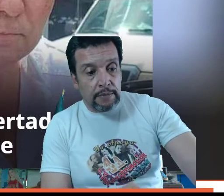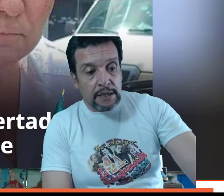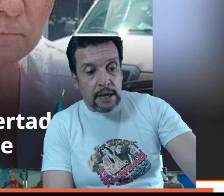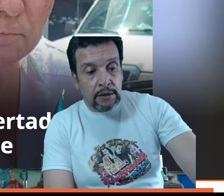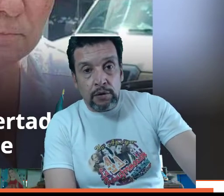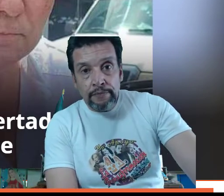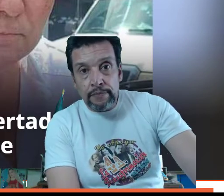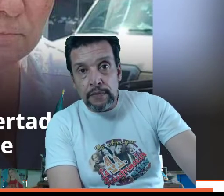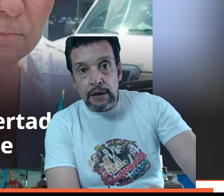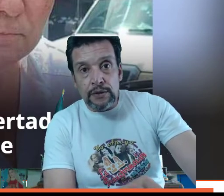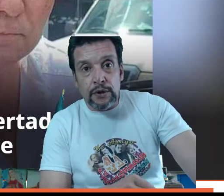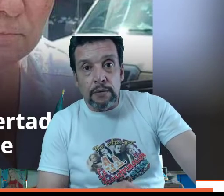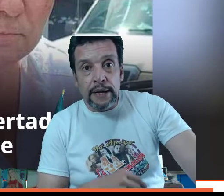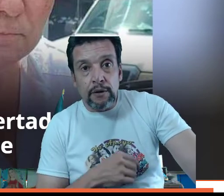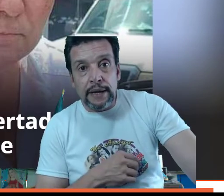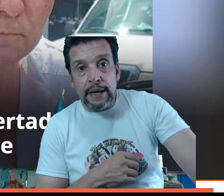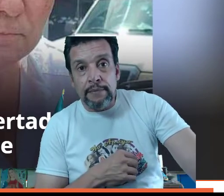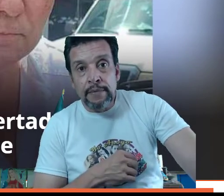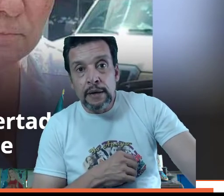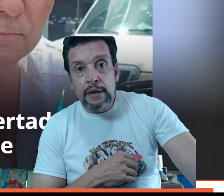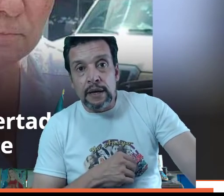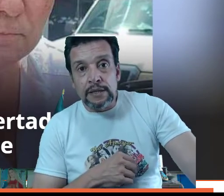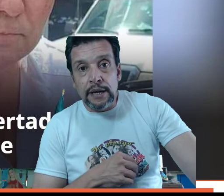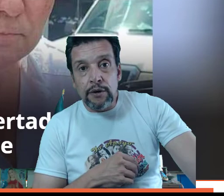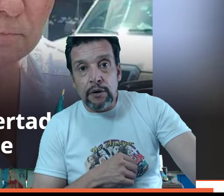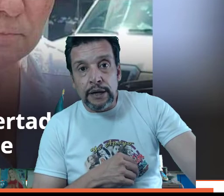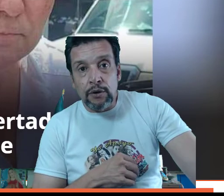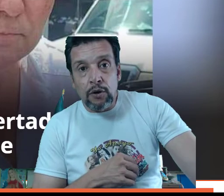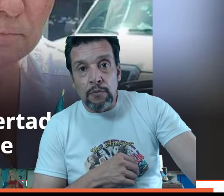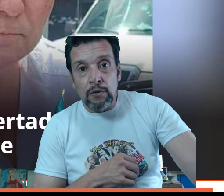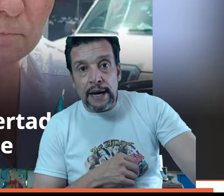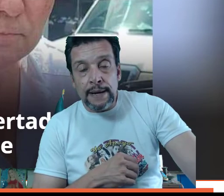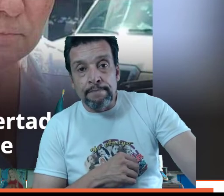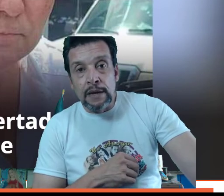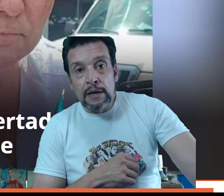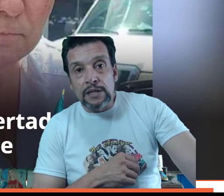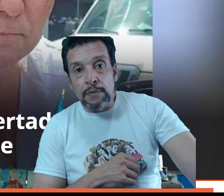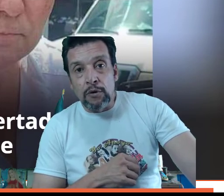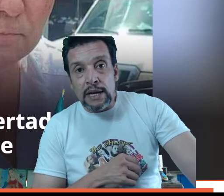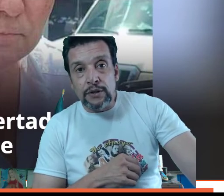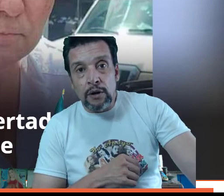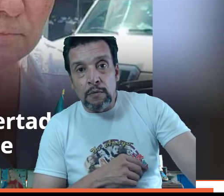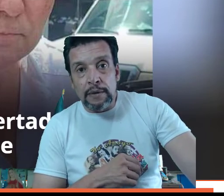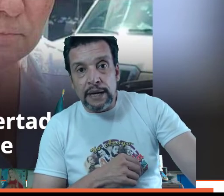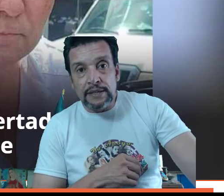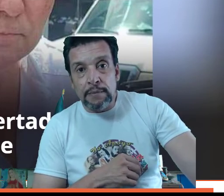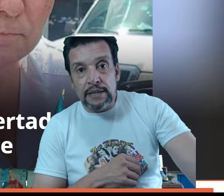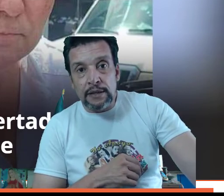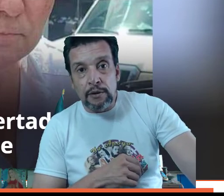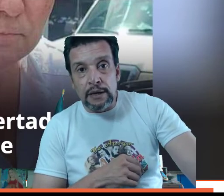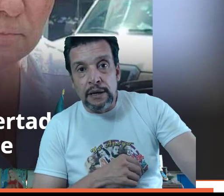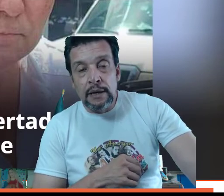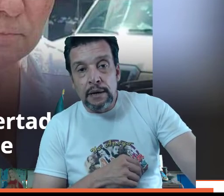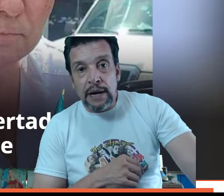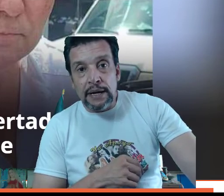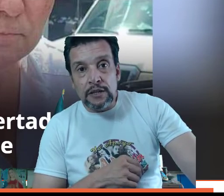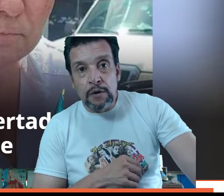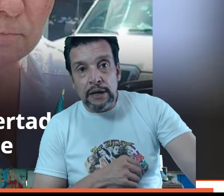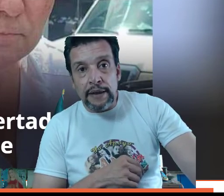están avisando que nuestro gobierno viene en serio y no como una simulación, como venía siempre haciéndolo